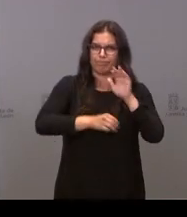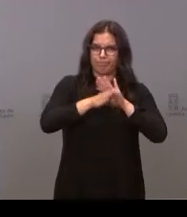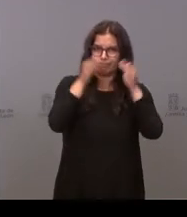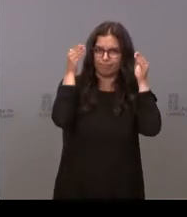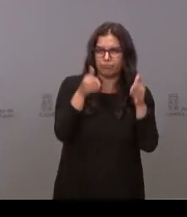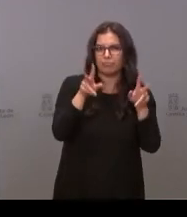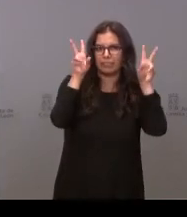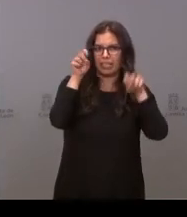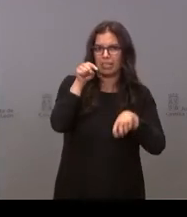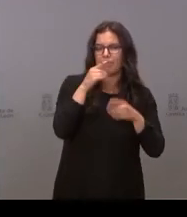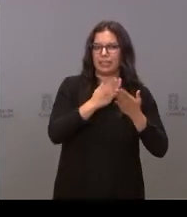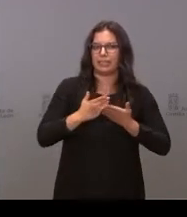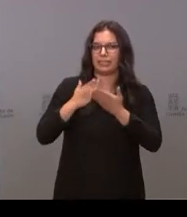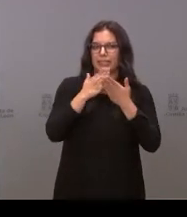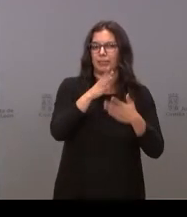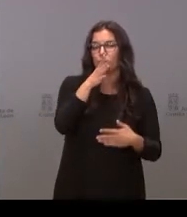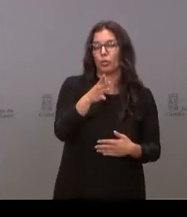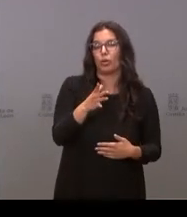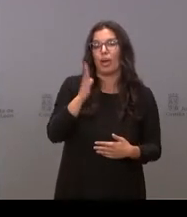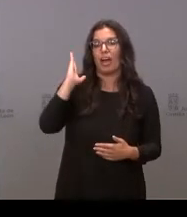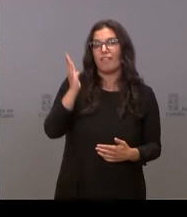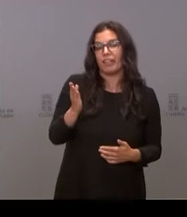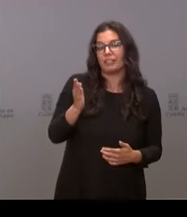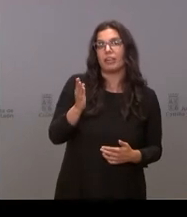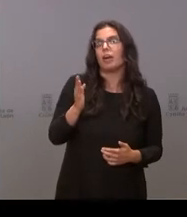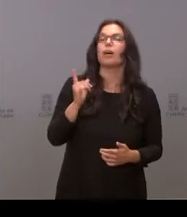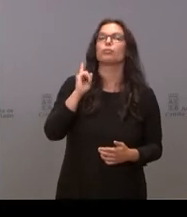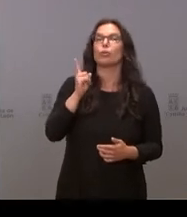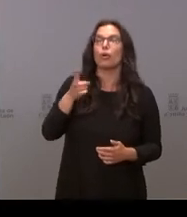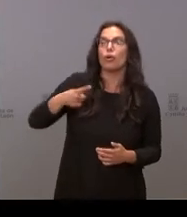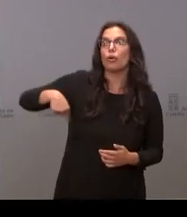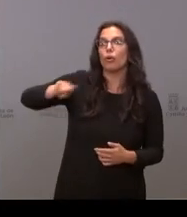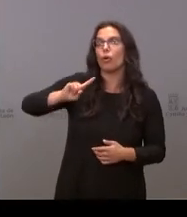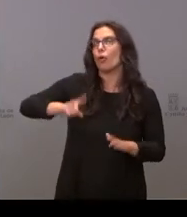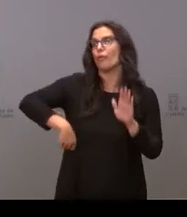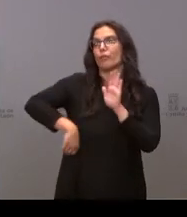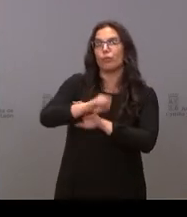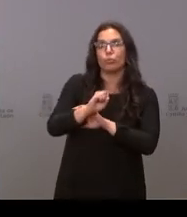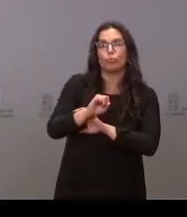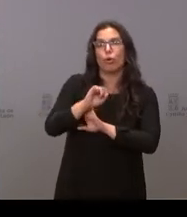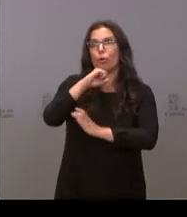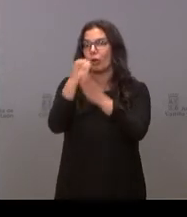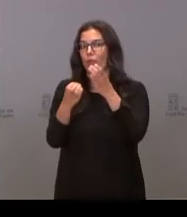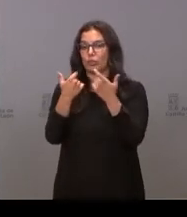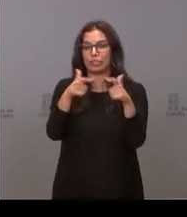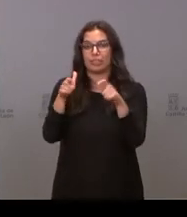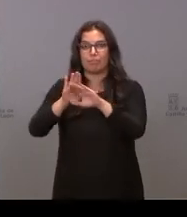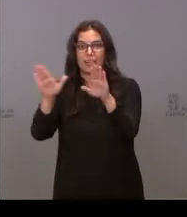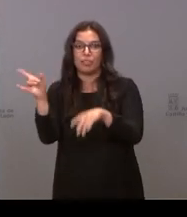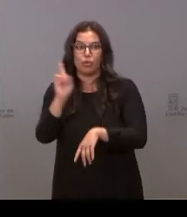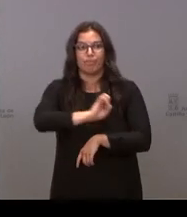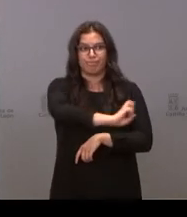en lo que no solo afecta al fútbol o al baloncesto, sino hay más